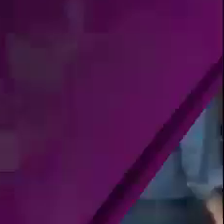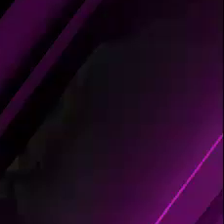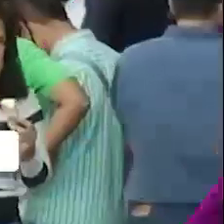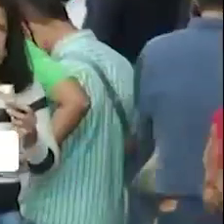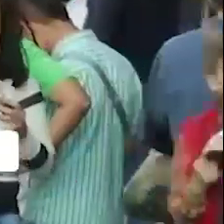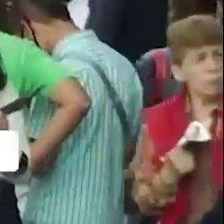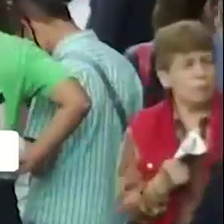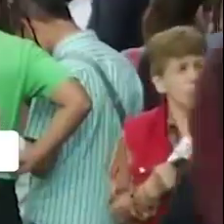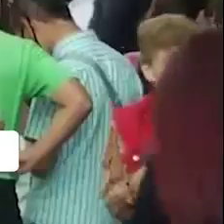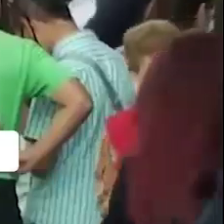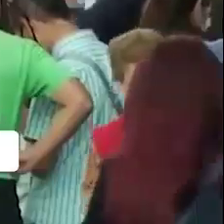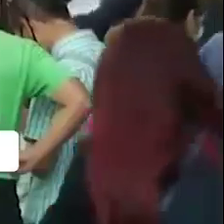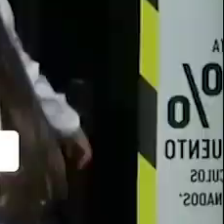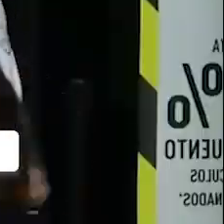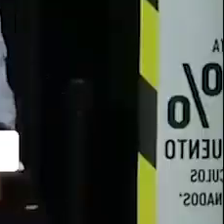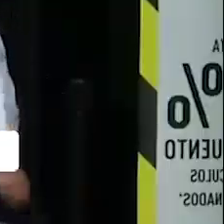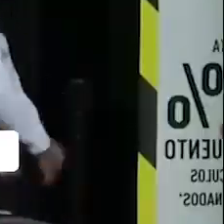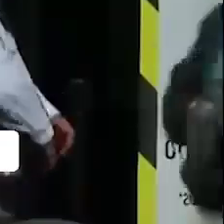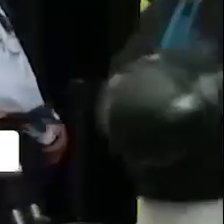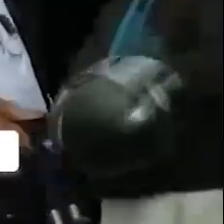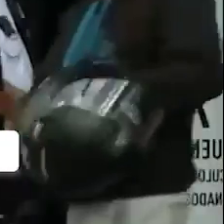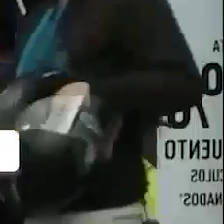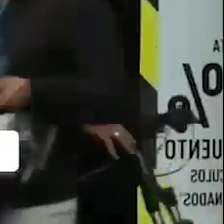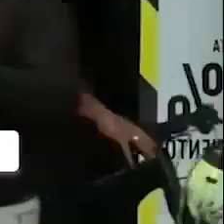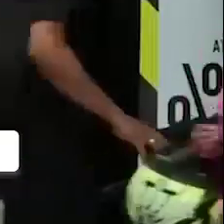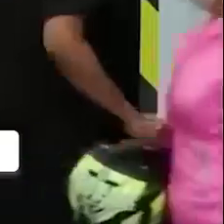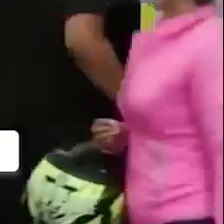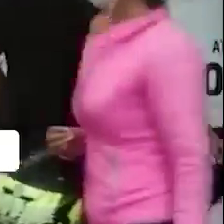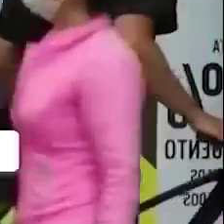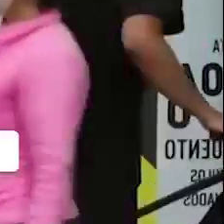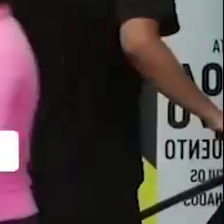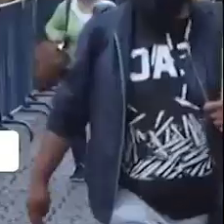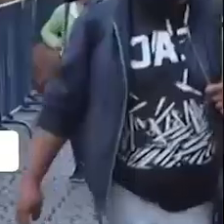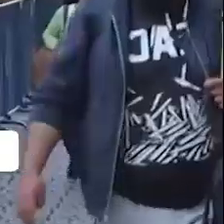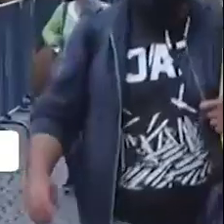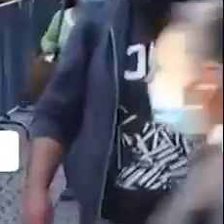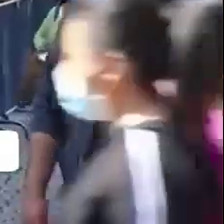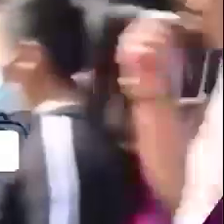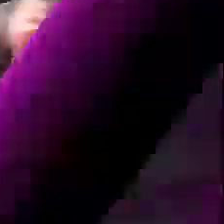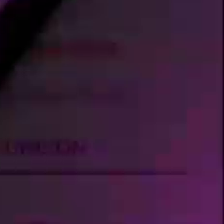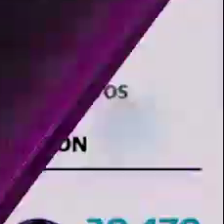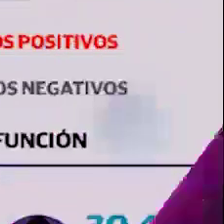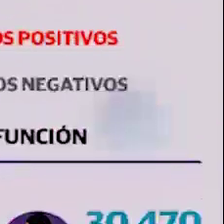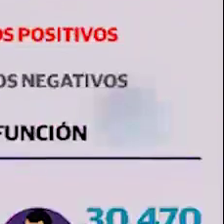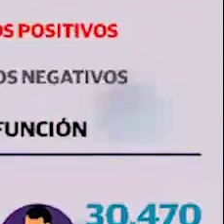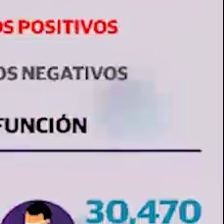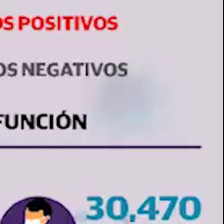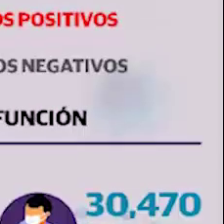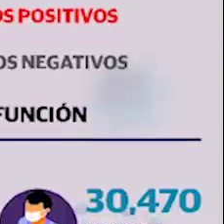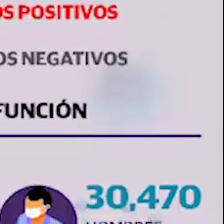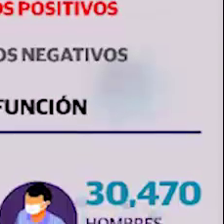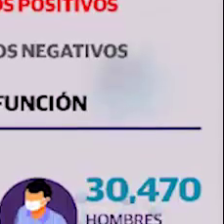caso. Supera el mundo los 130 millones de casos de COVID-19. Tendencia de contagios permanece al alza. Registra